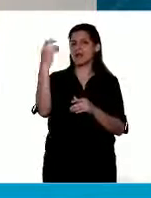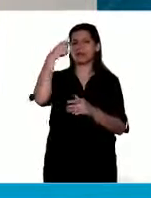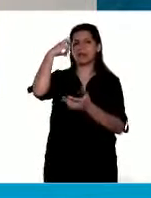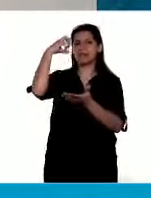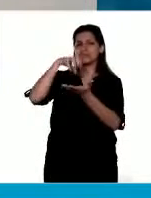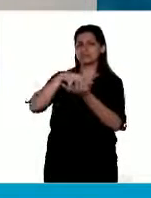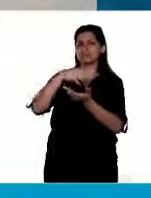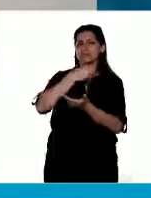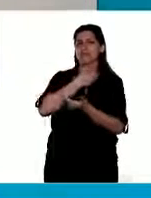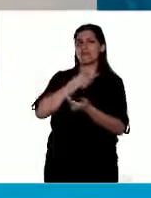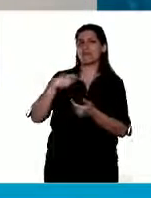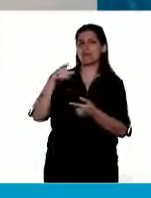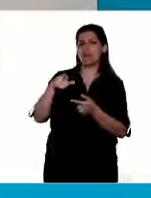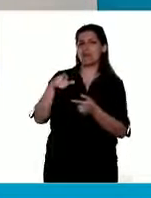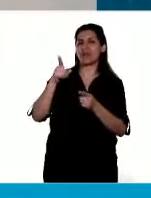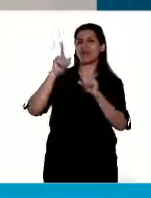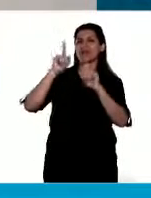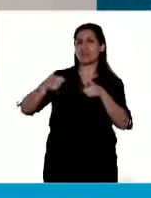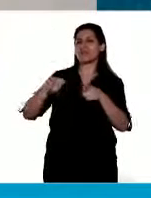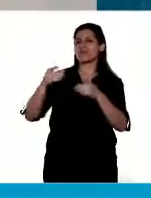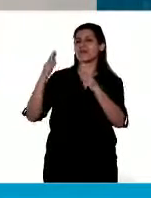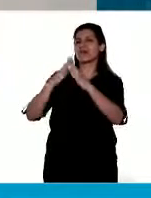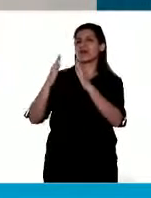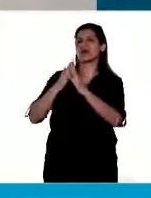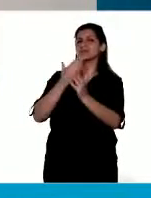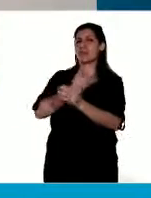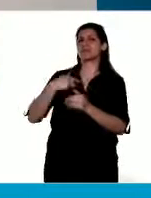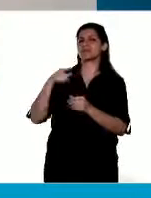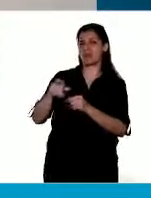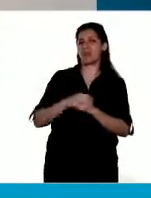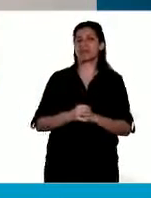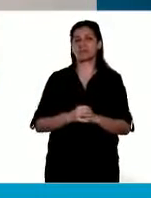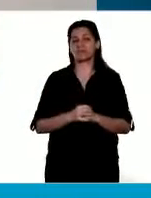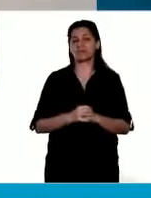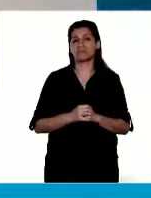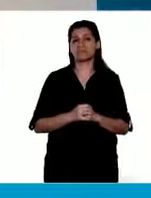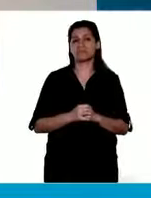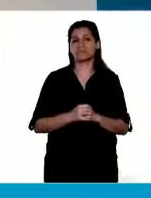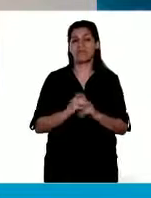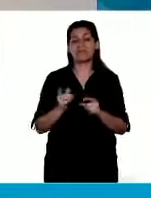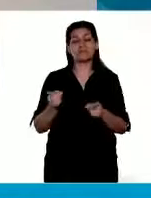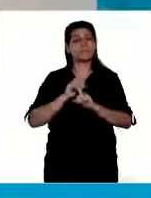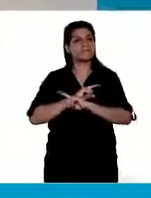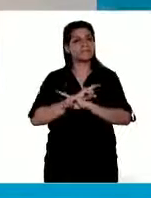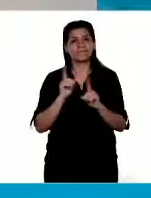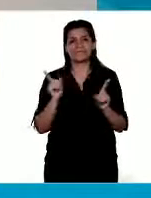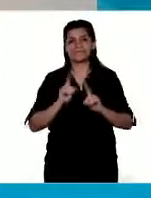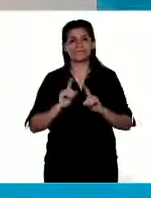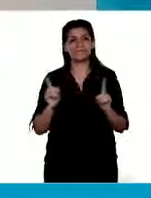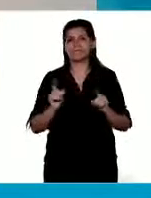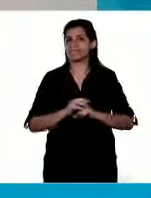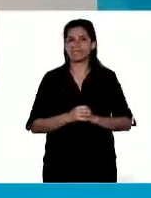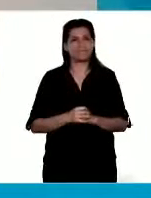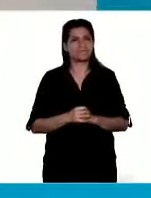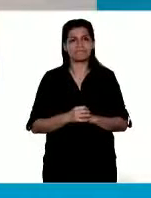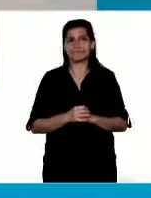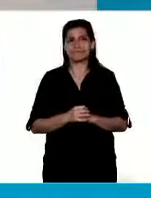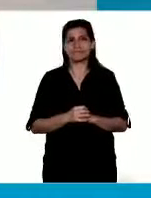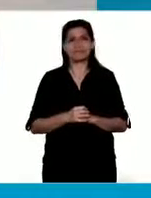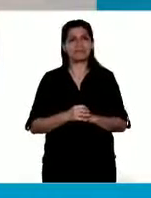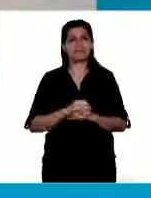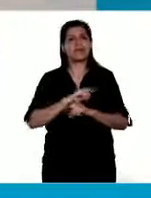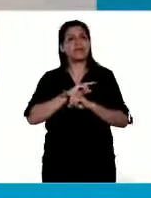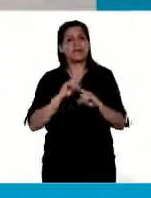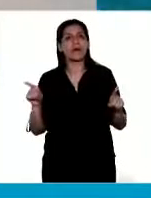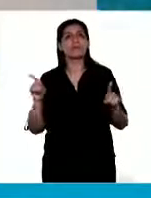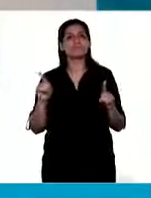a la casa de Olivos. Eso no tiene que pasar, señor presidente. Eso no tiene que pasar. Como tampoco tiene que pasar,